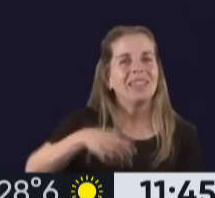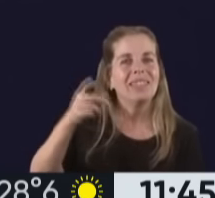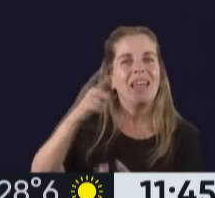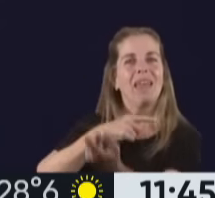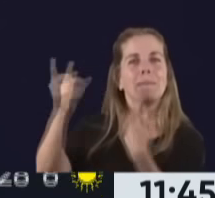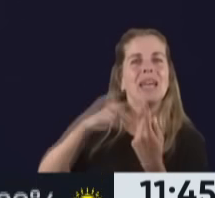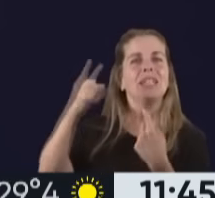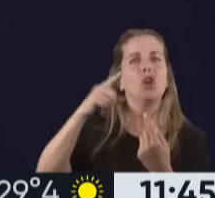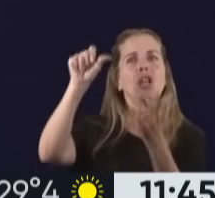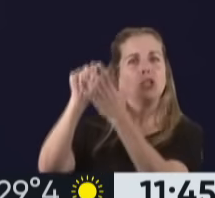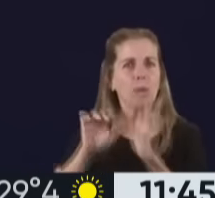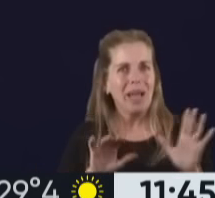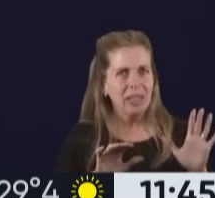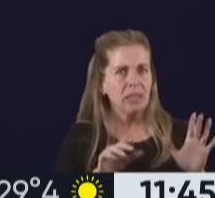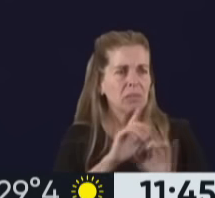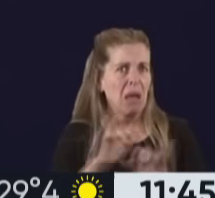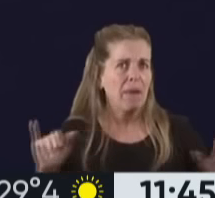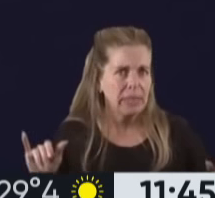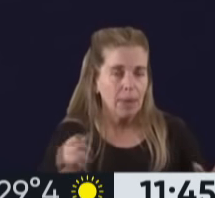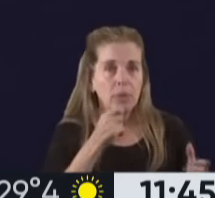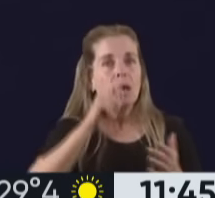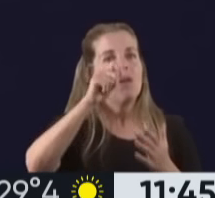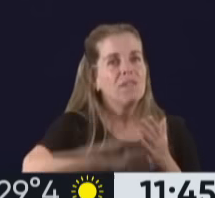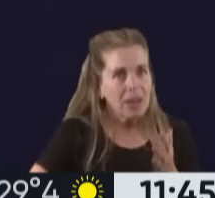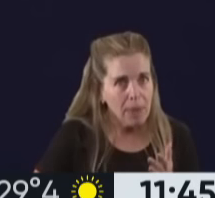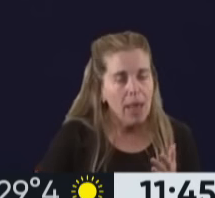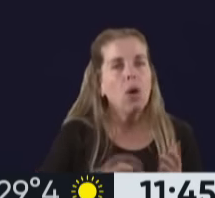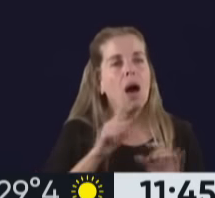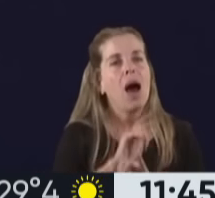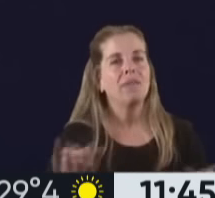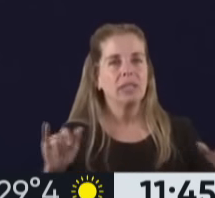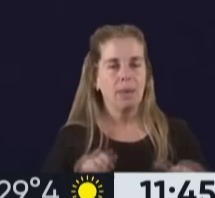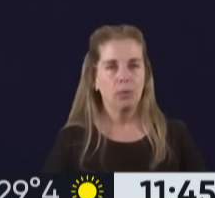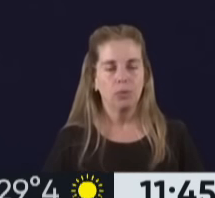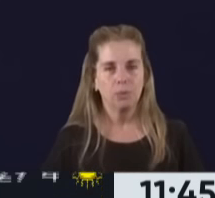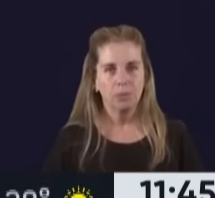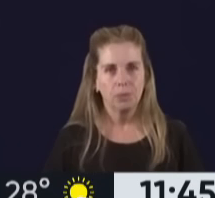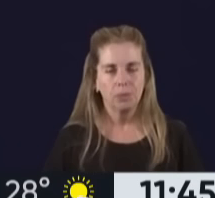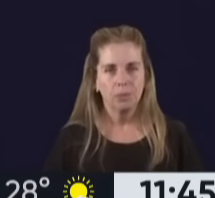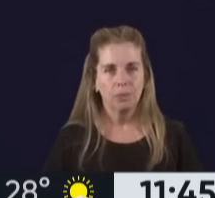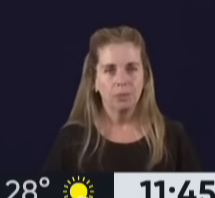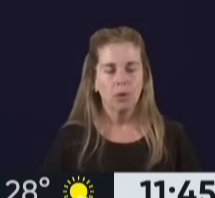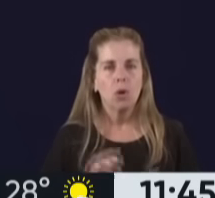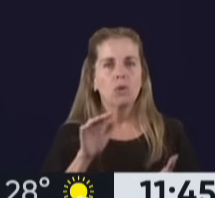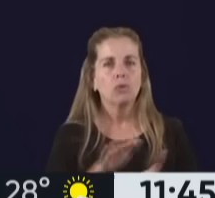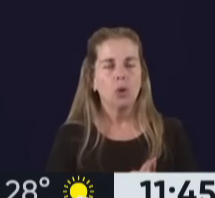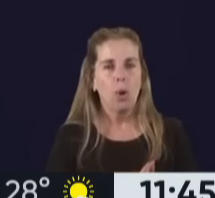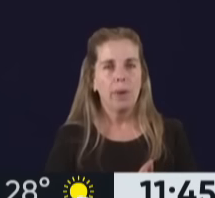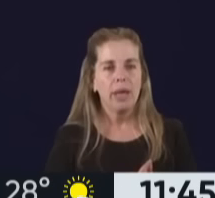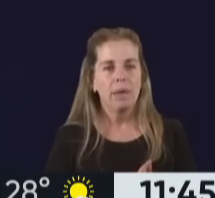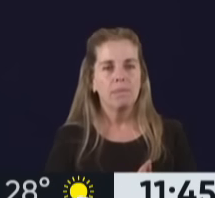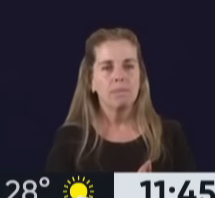a comunicar. Todavía no tenemos que comunicar. Cuando lo tengamos, lo vamos a comunicar. Con respecto